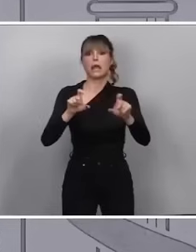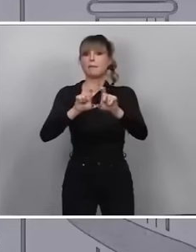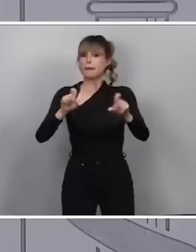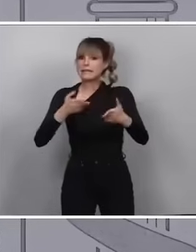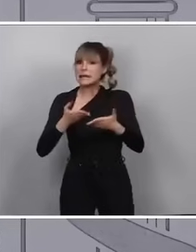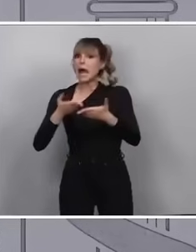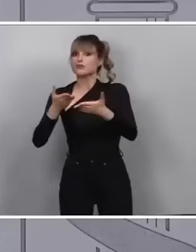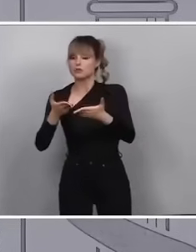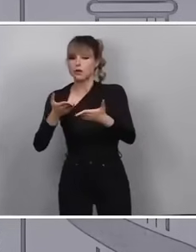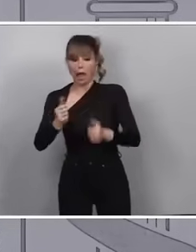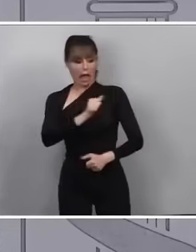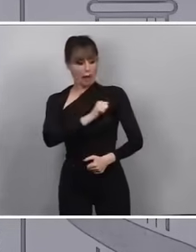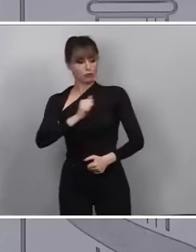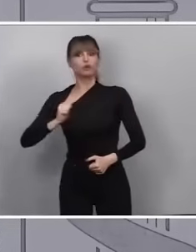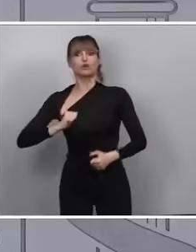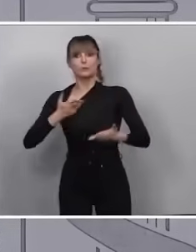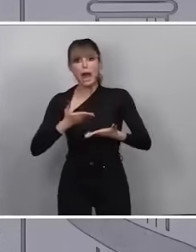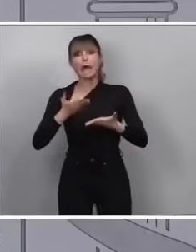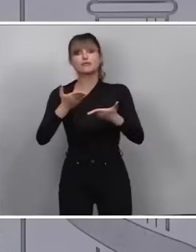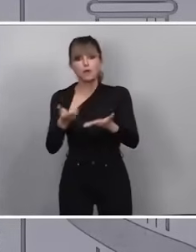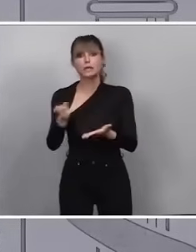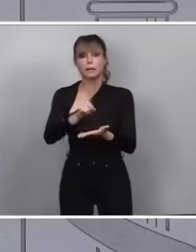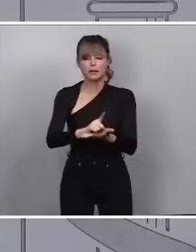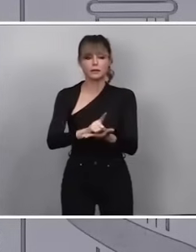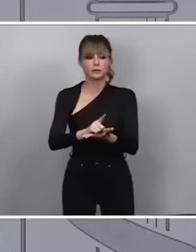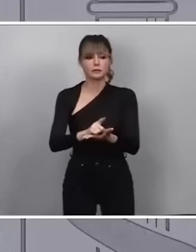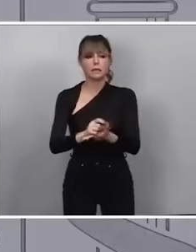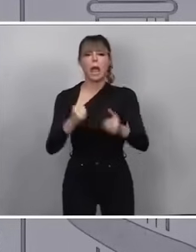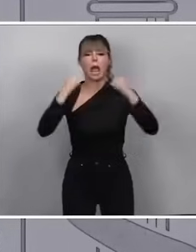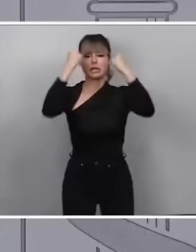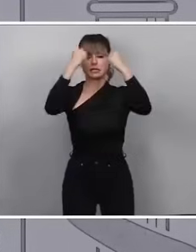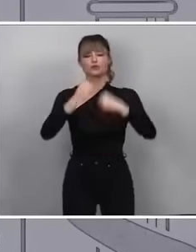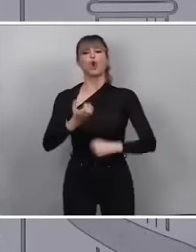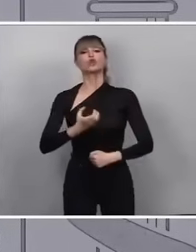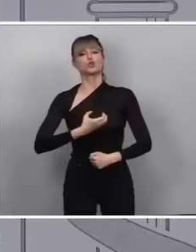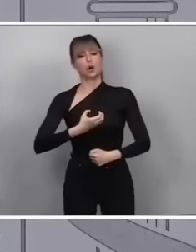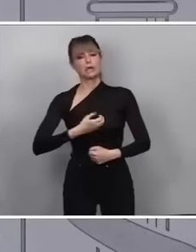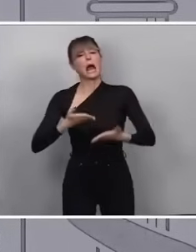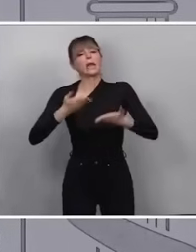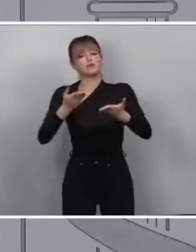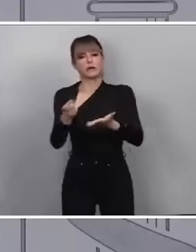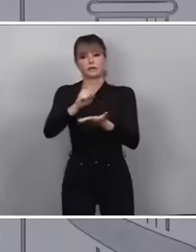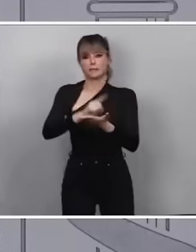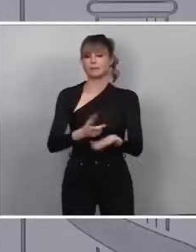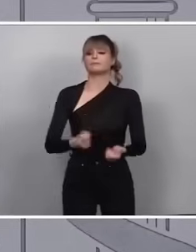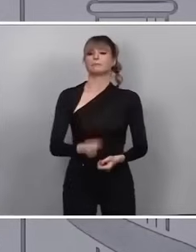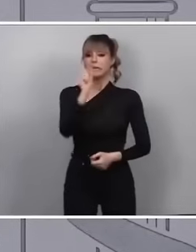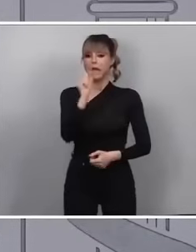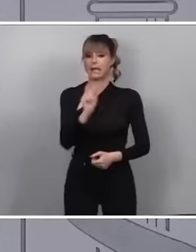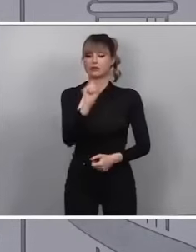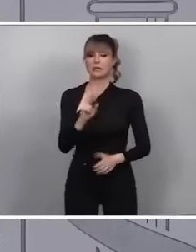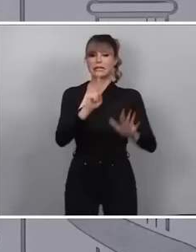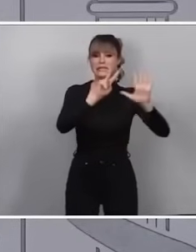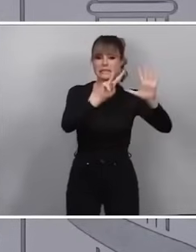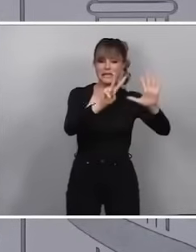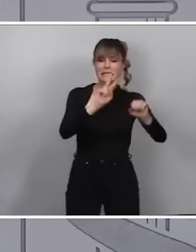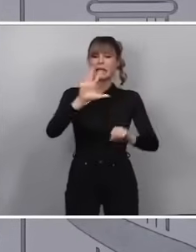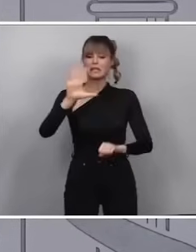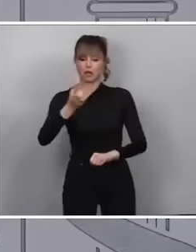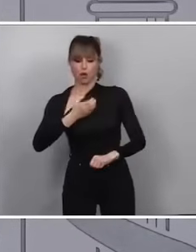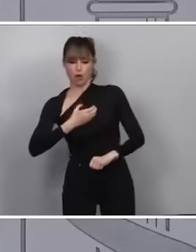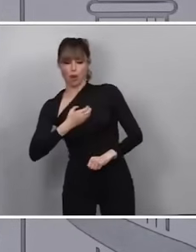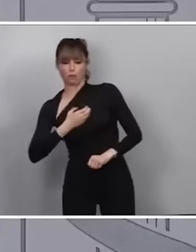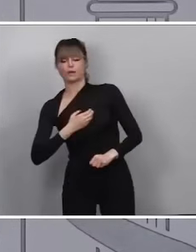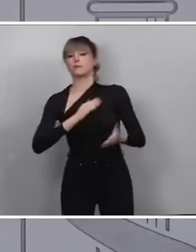empresas a los autónomos y a las instituciones locales de los 75 municipios valencianos